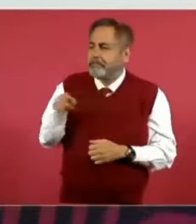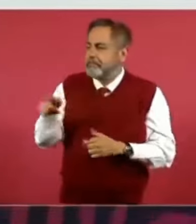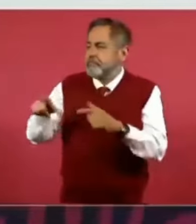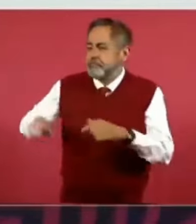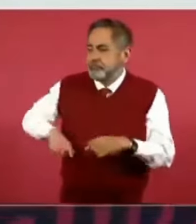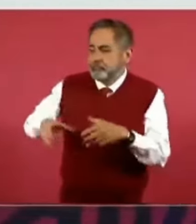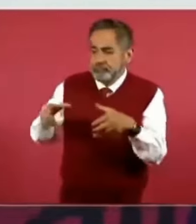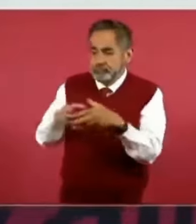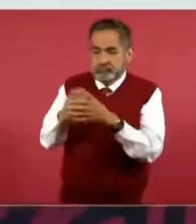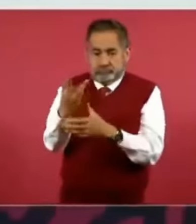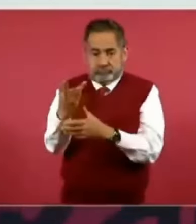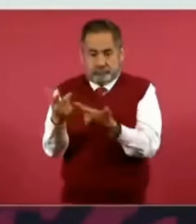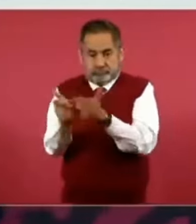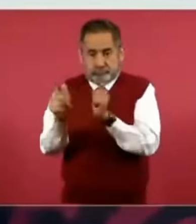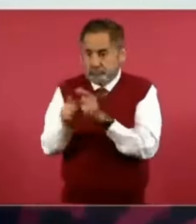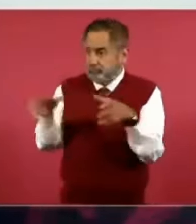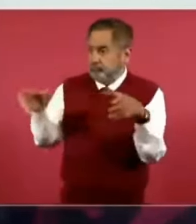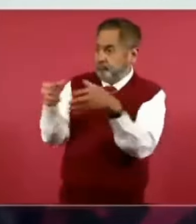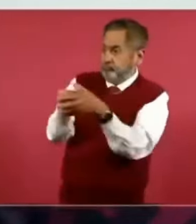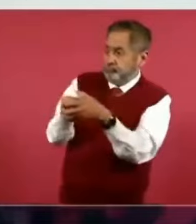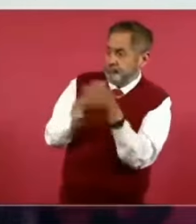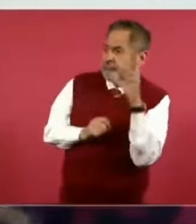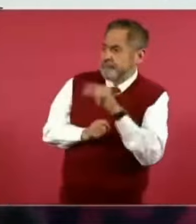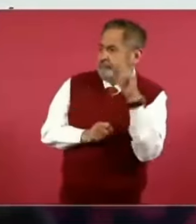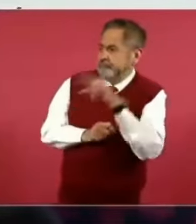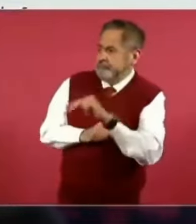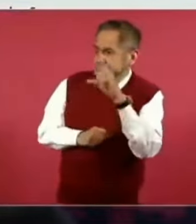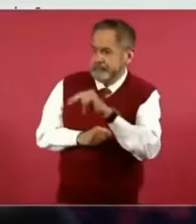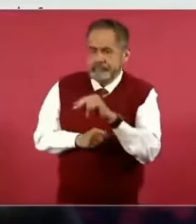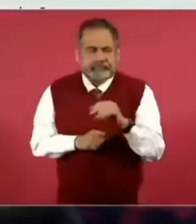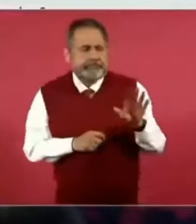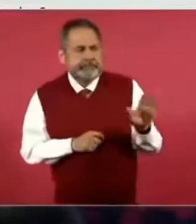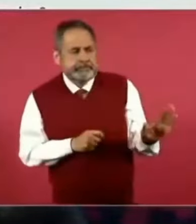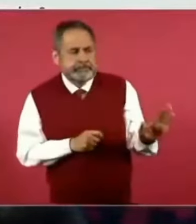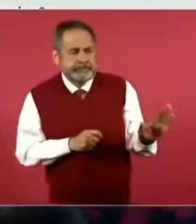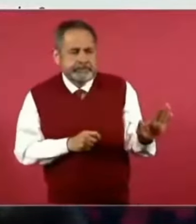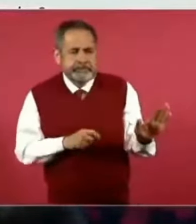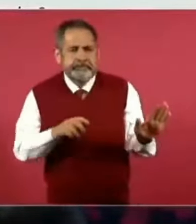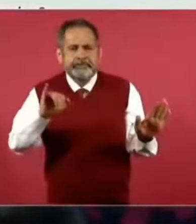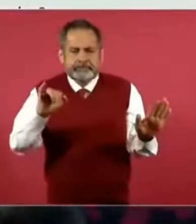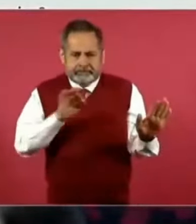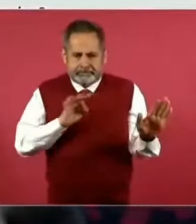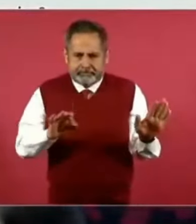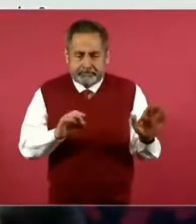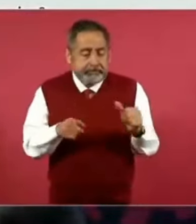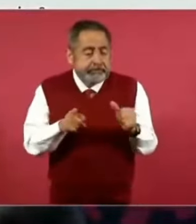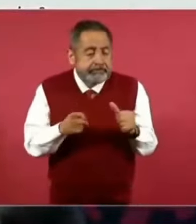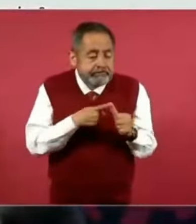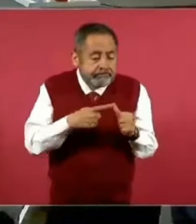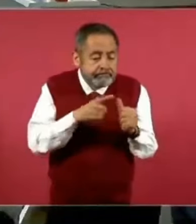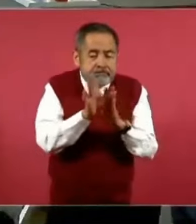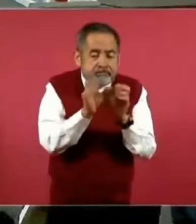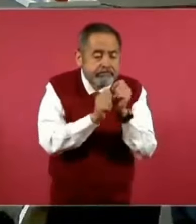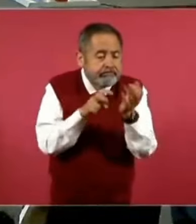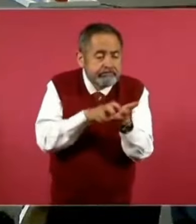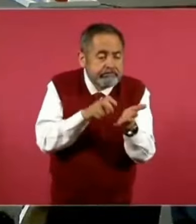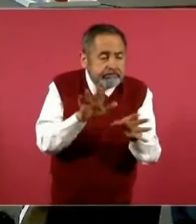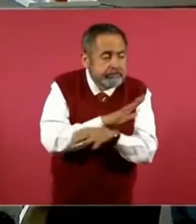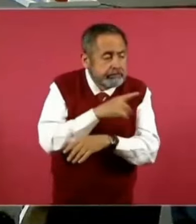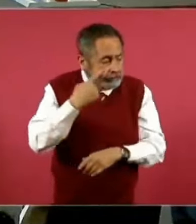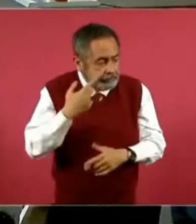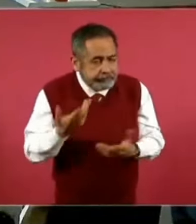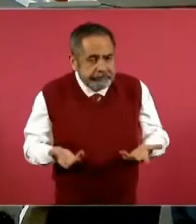coalición todo eso se puede hacer pero hay que reformar la Constitución primero no